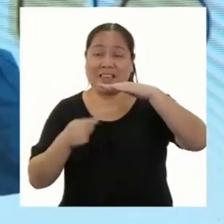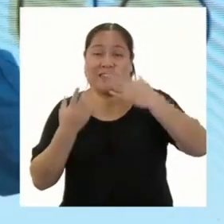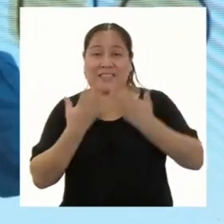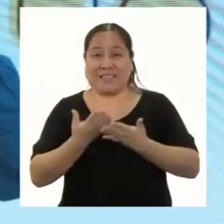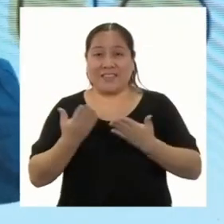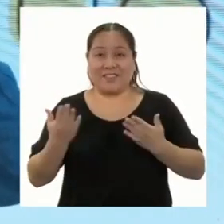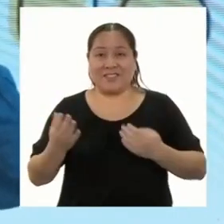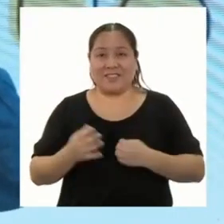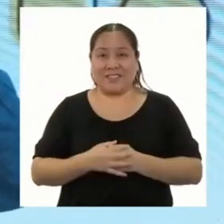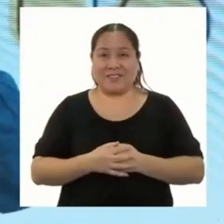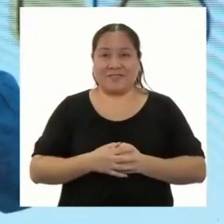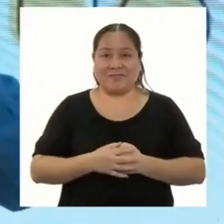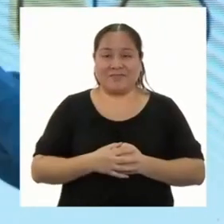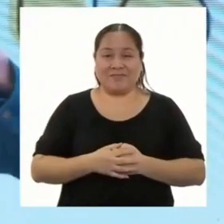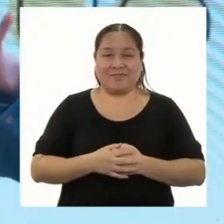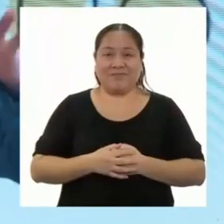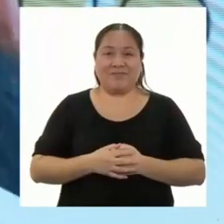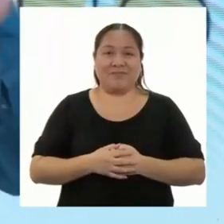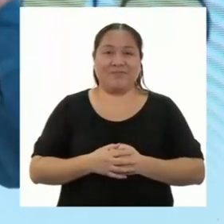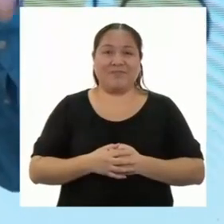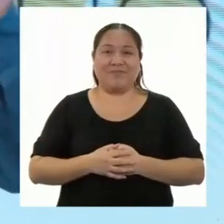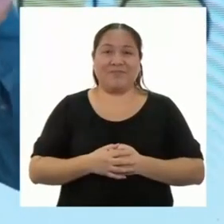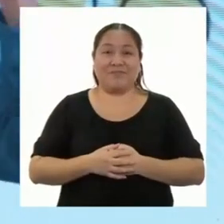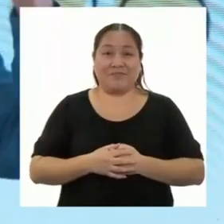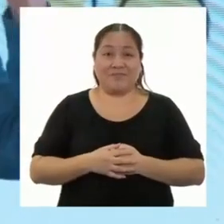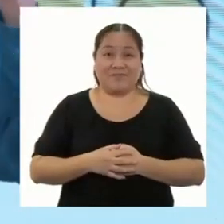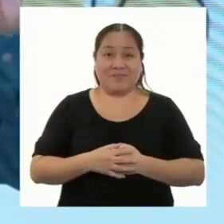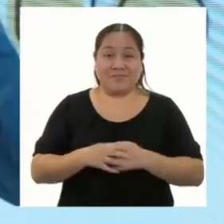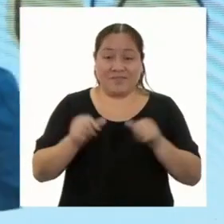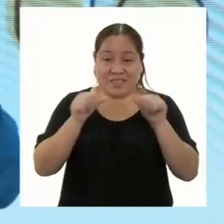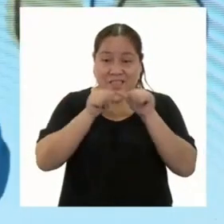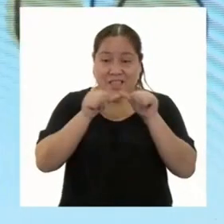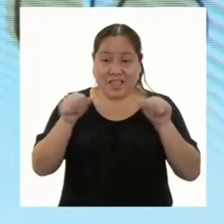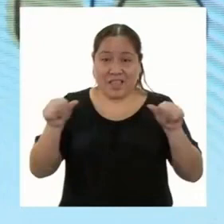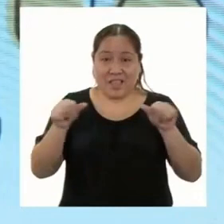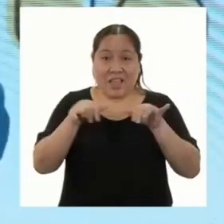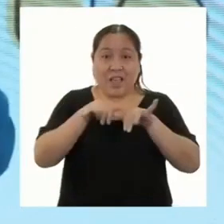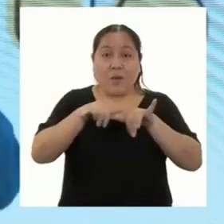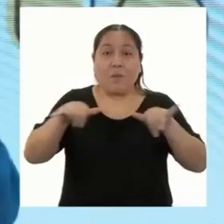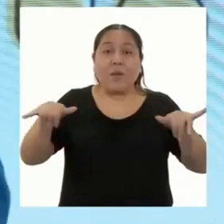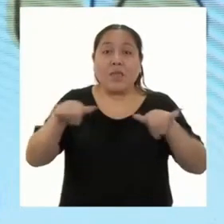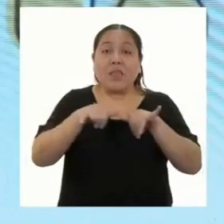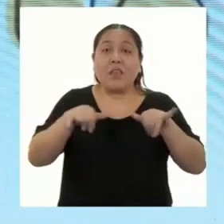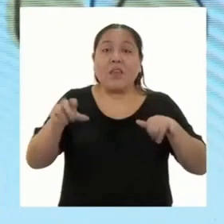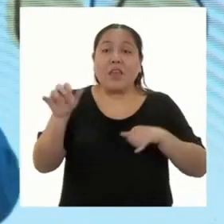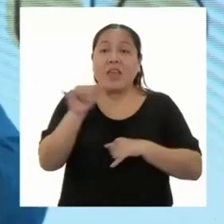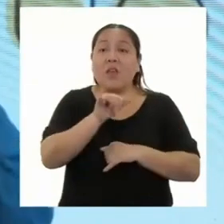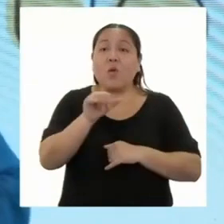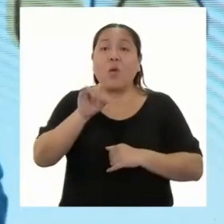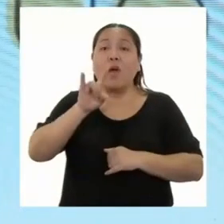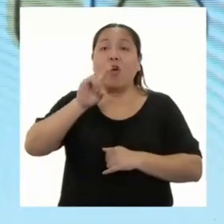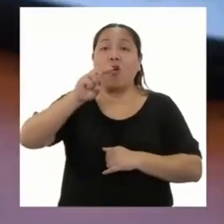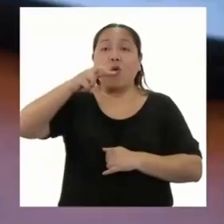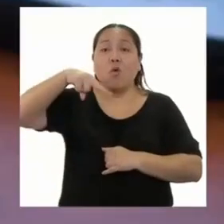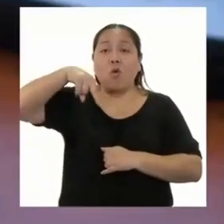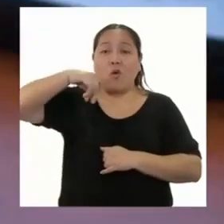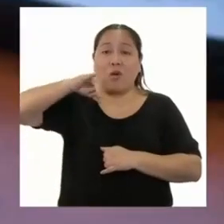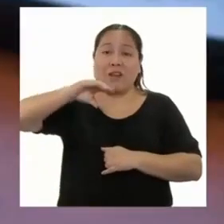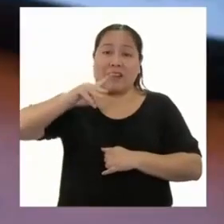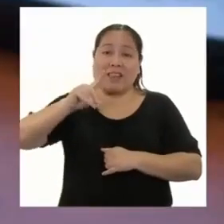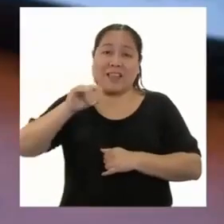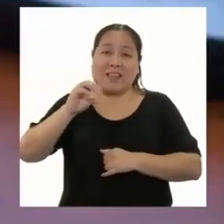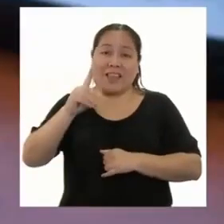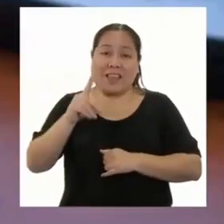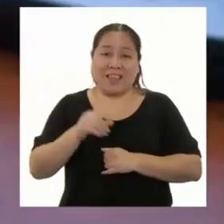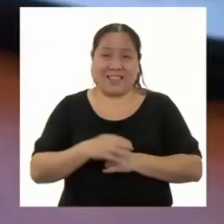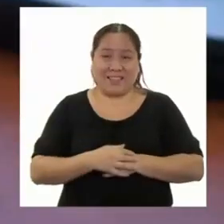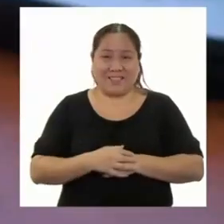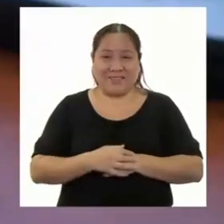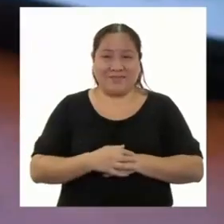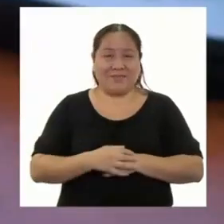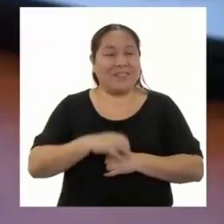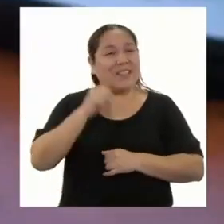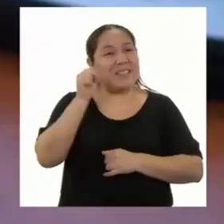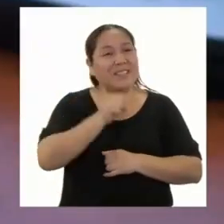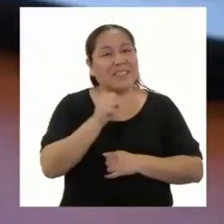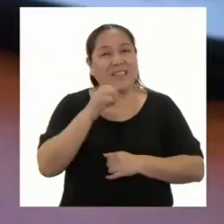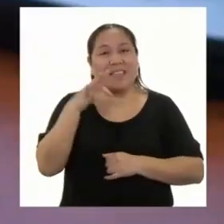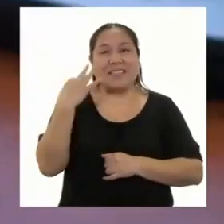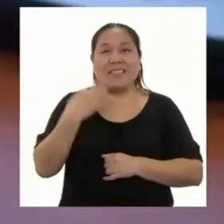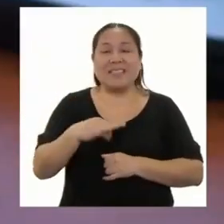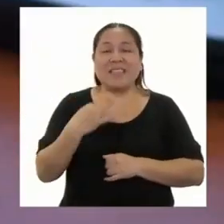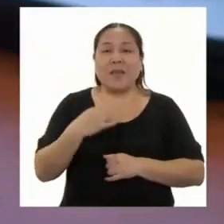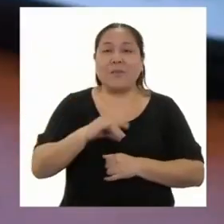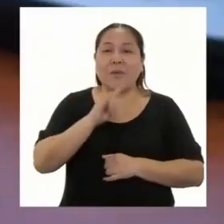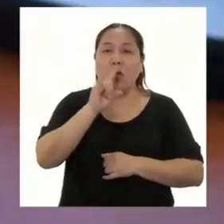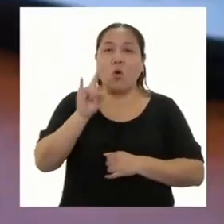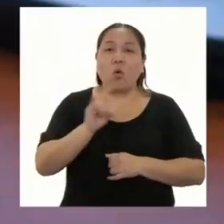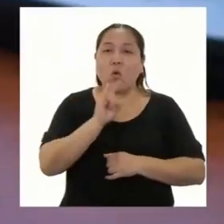objeto en la realidad, medidos en las mismas unidades. Sí, siempre usan